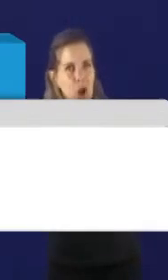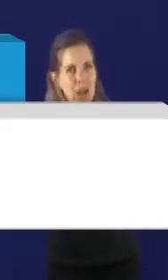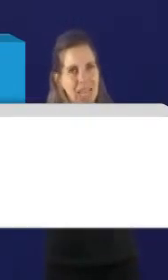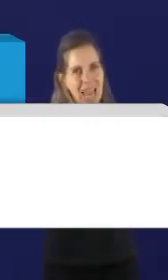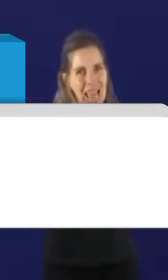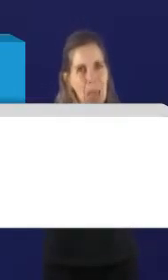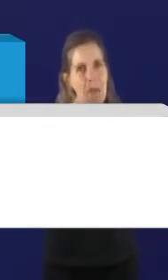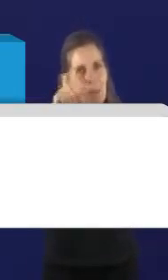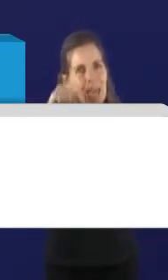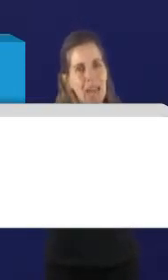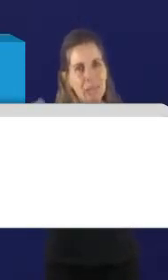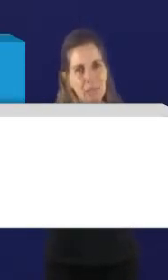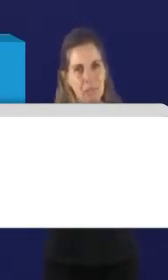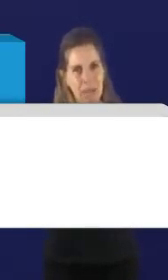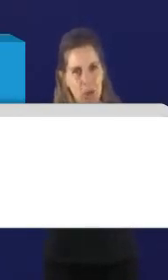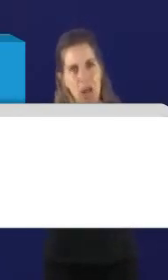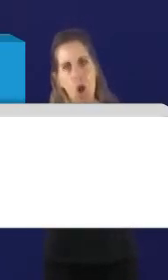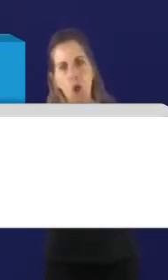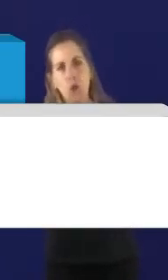personales, moratoria y